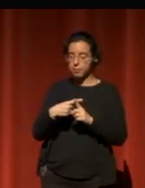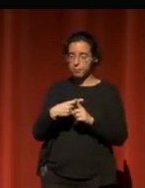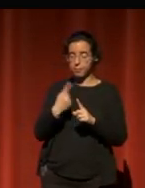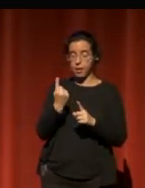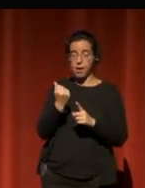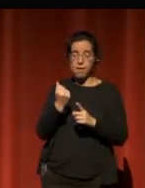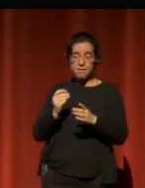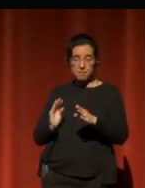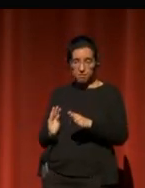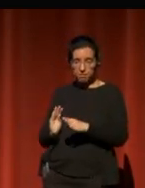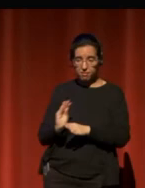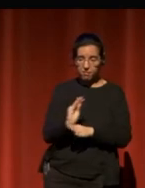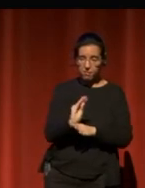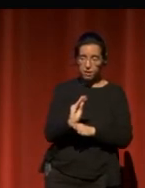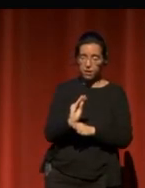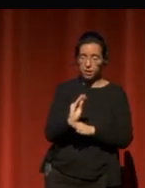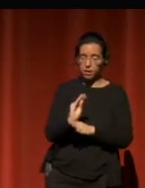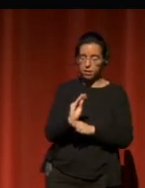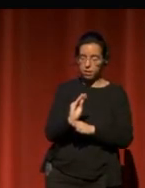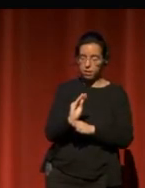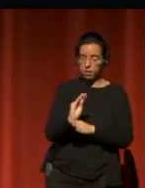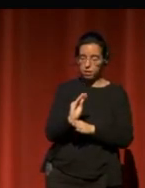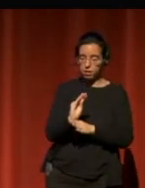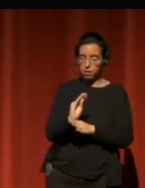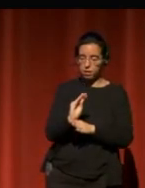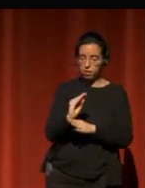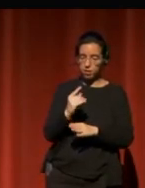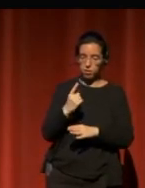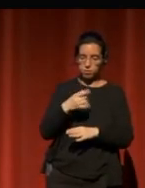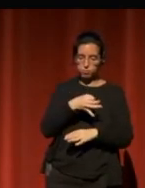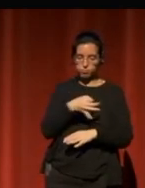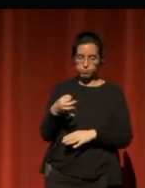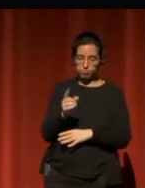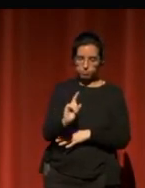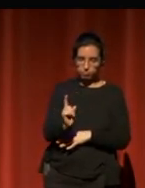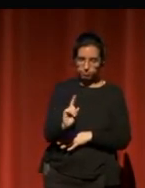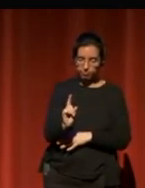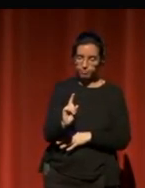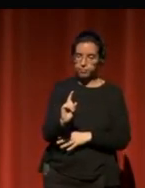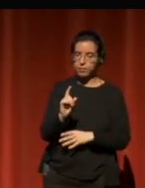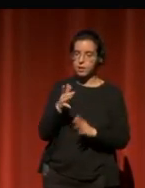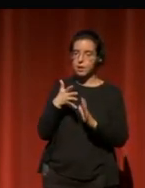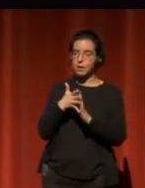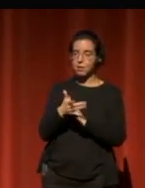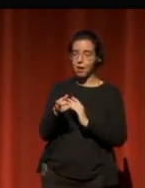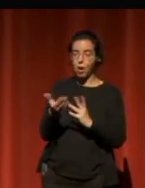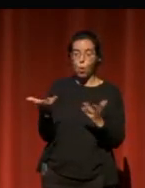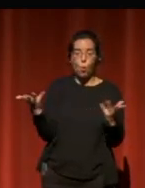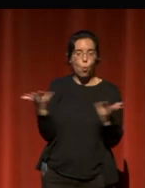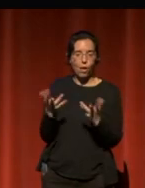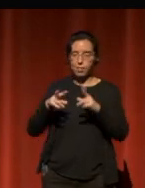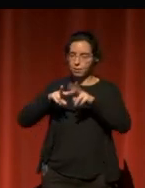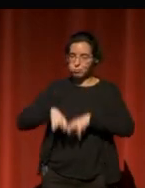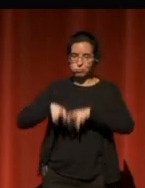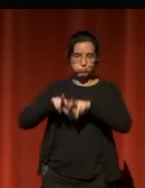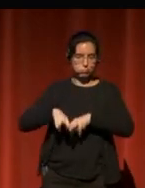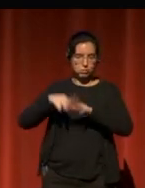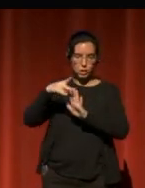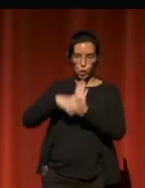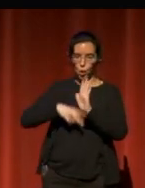financiero también inadecuado. Es momento de revisarlo, es urgente revisarlo.